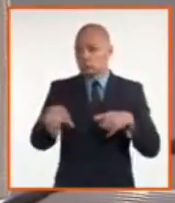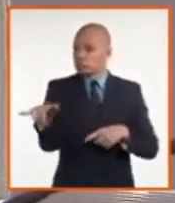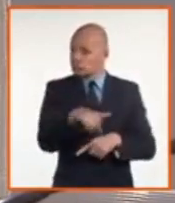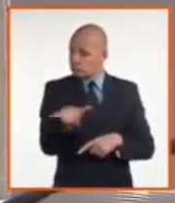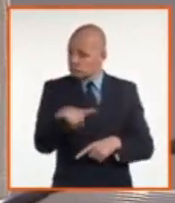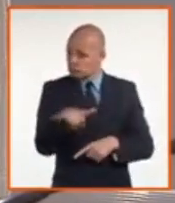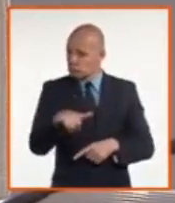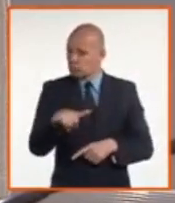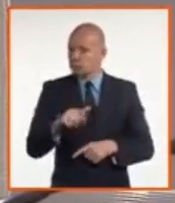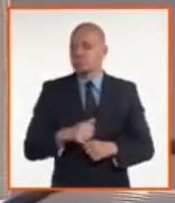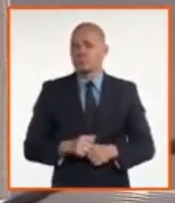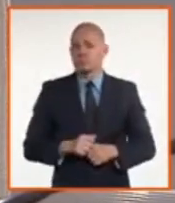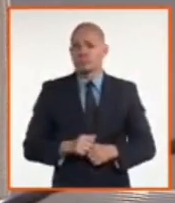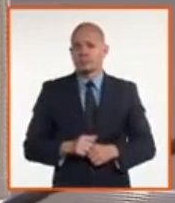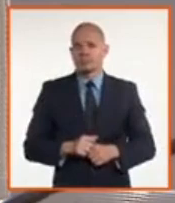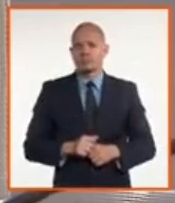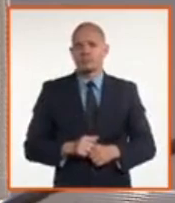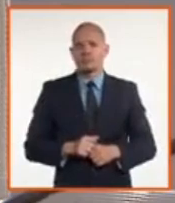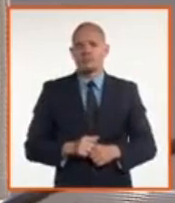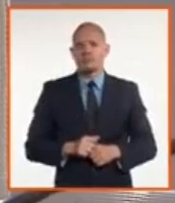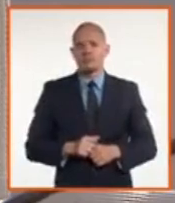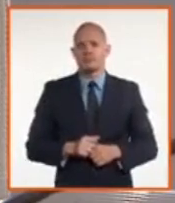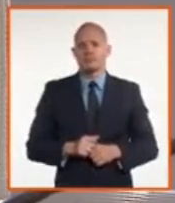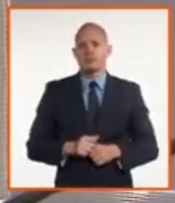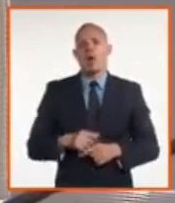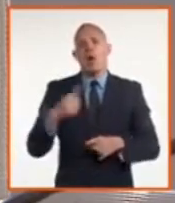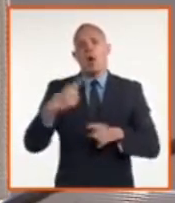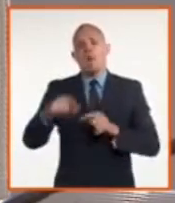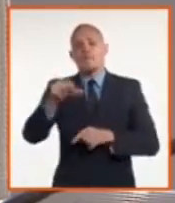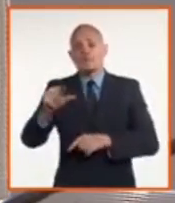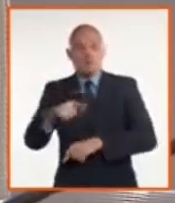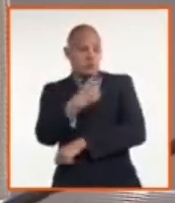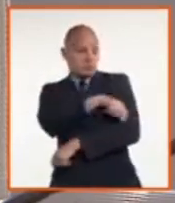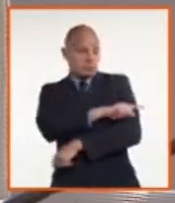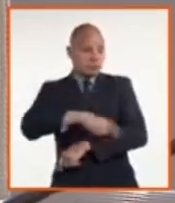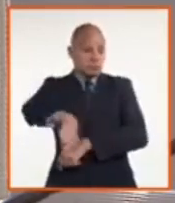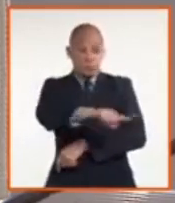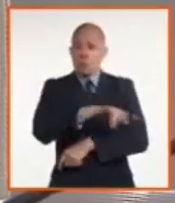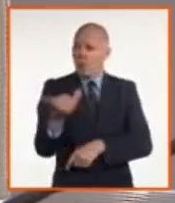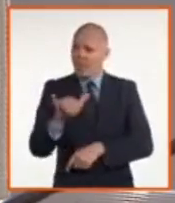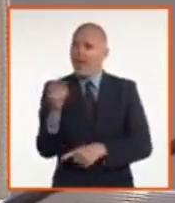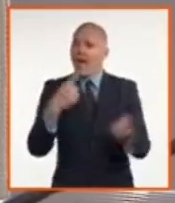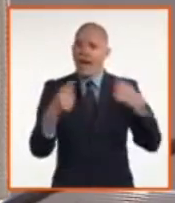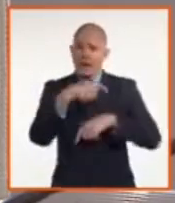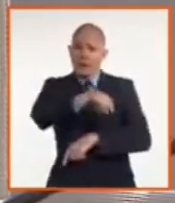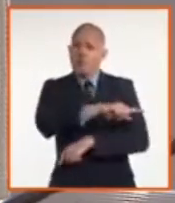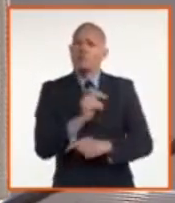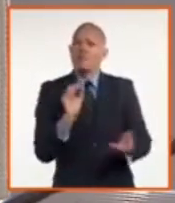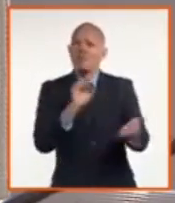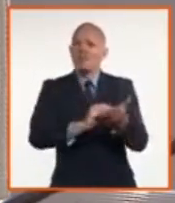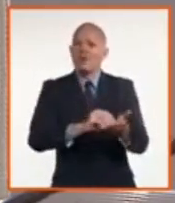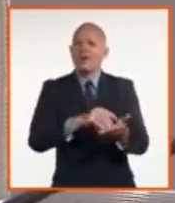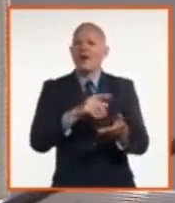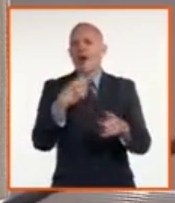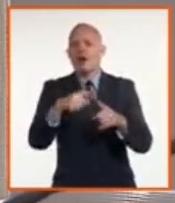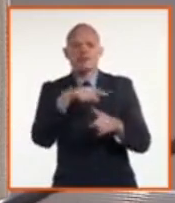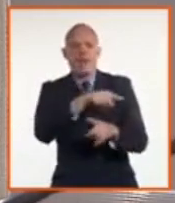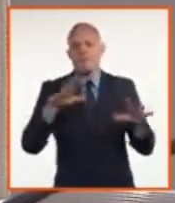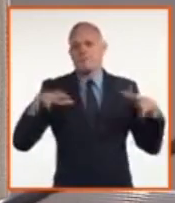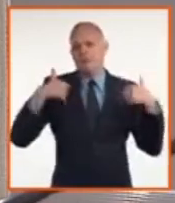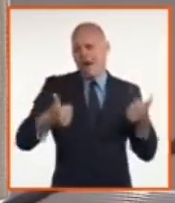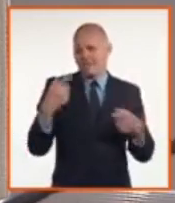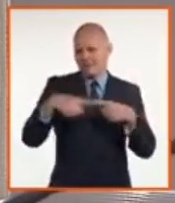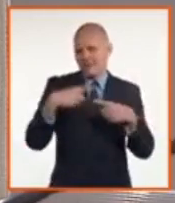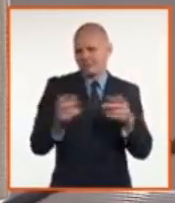este este medio de pago que también utilizan esa vía para hacer sus operaciones están las operaciones que se han hecho